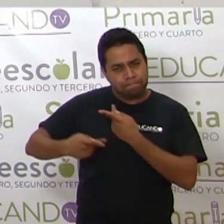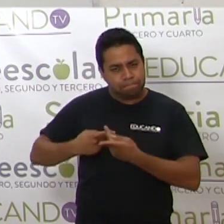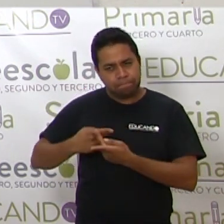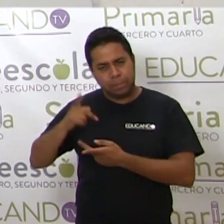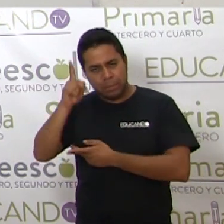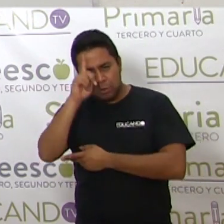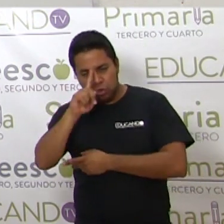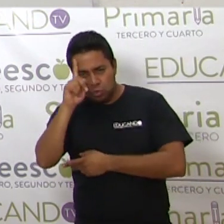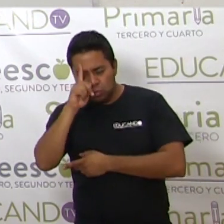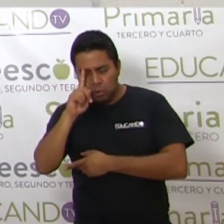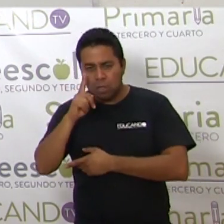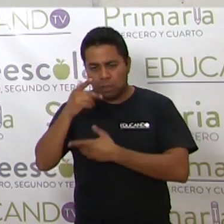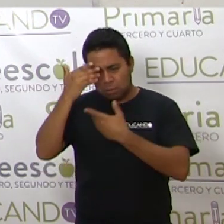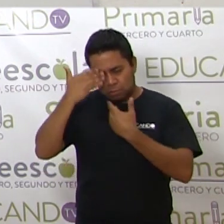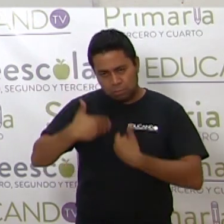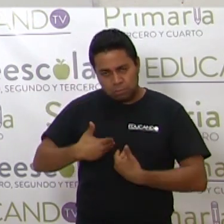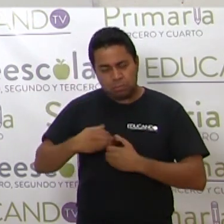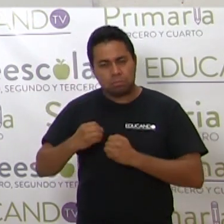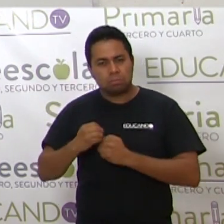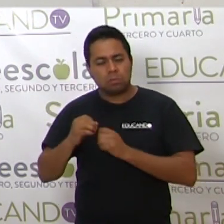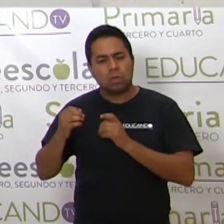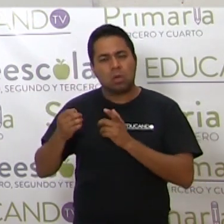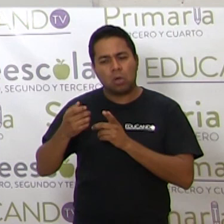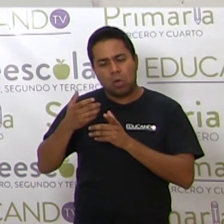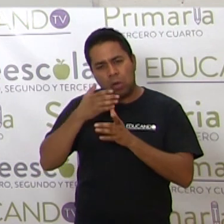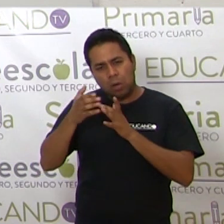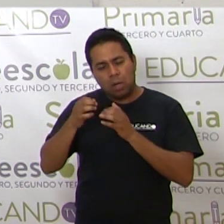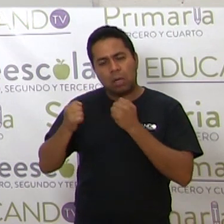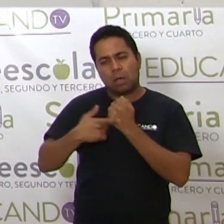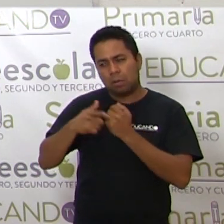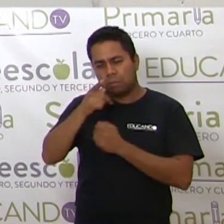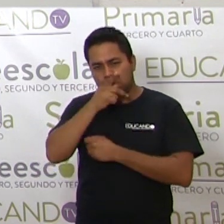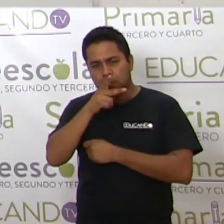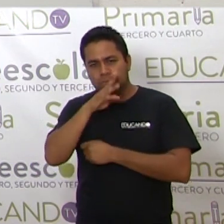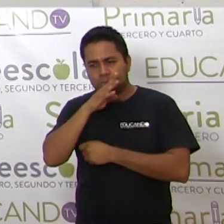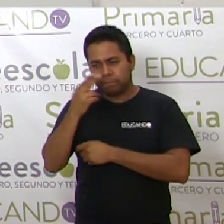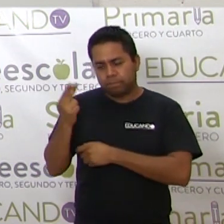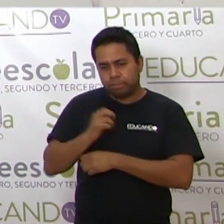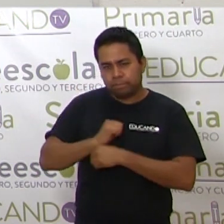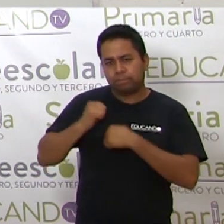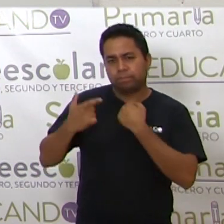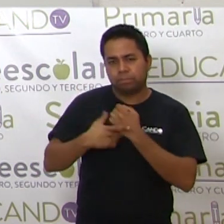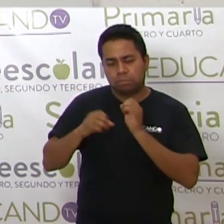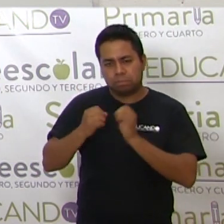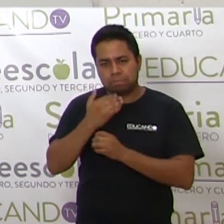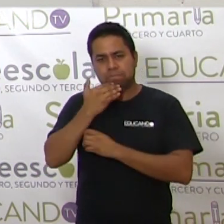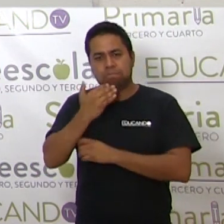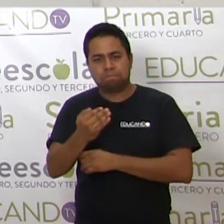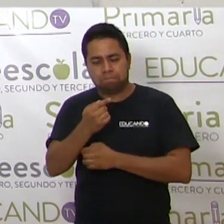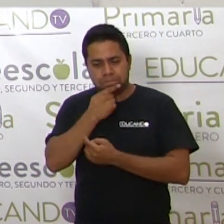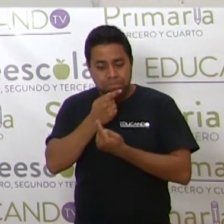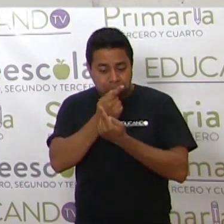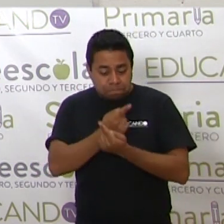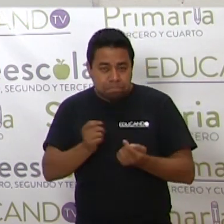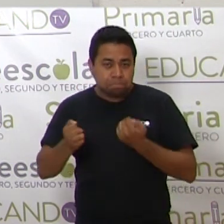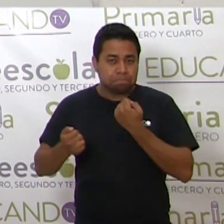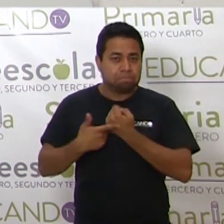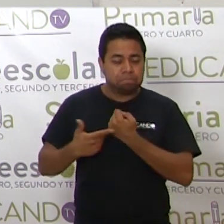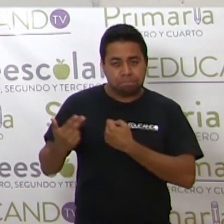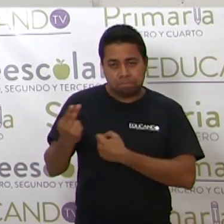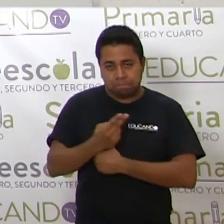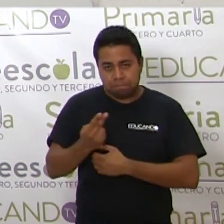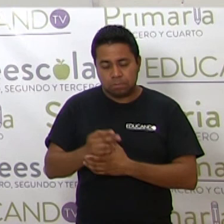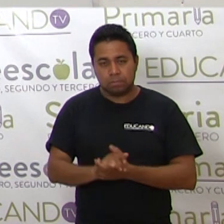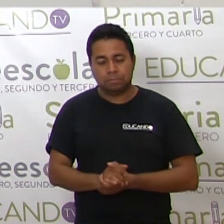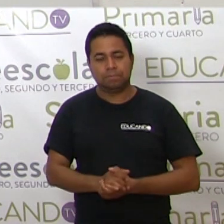sugerencias o comentarios de lo que tu papá necesites o bien lo que tus niños necesiten